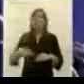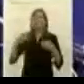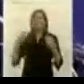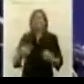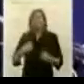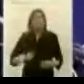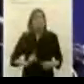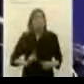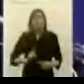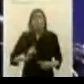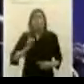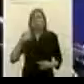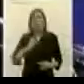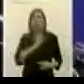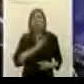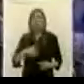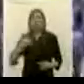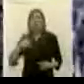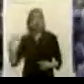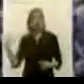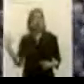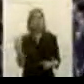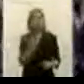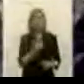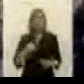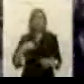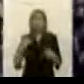orgullosa como presidenta de todos los argentinos.